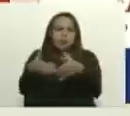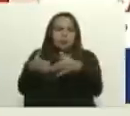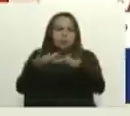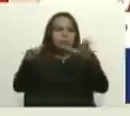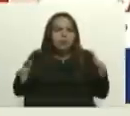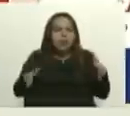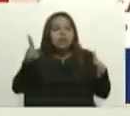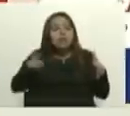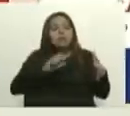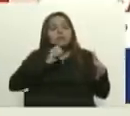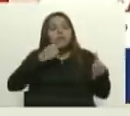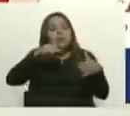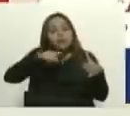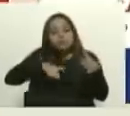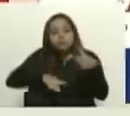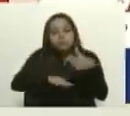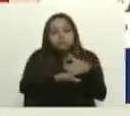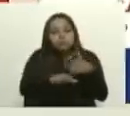de la mesa?